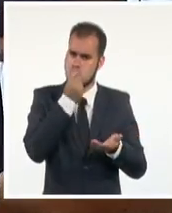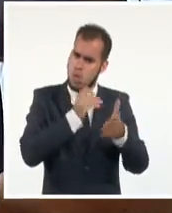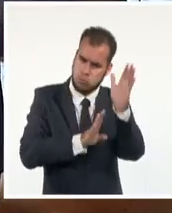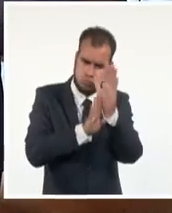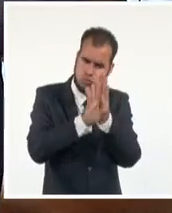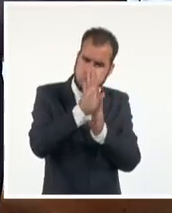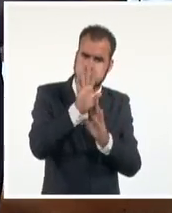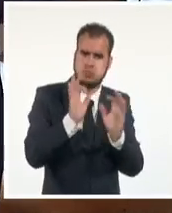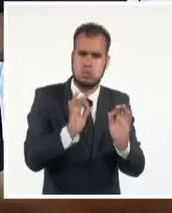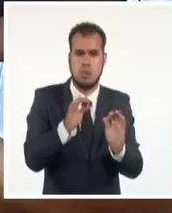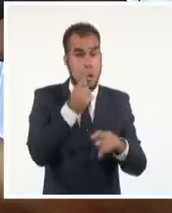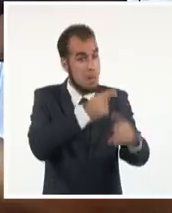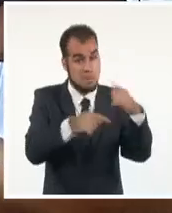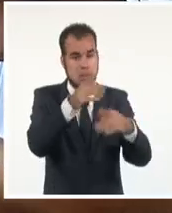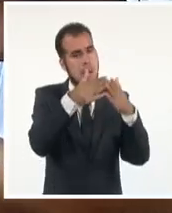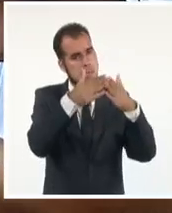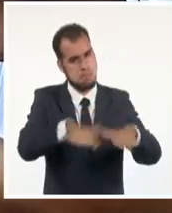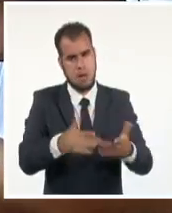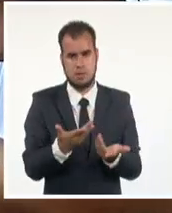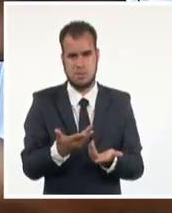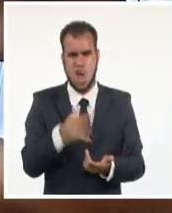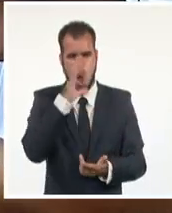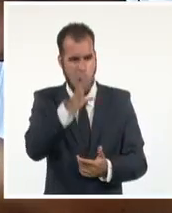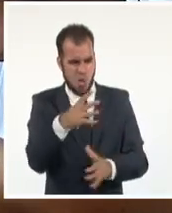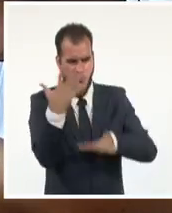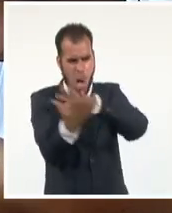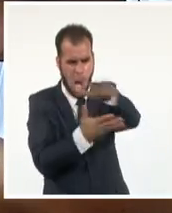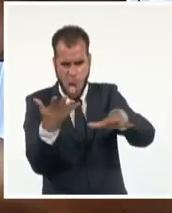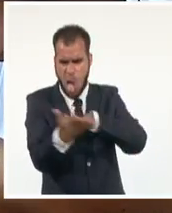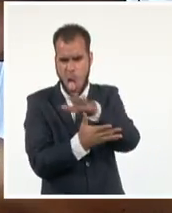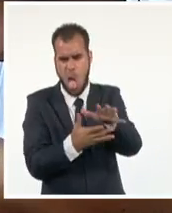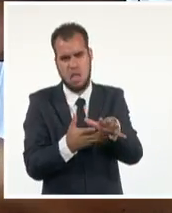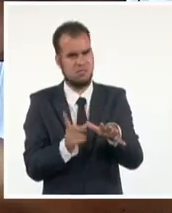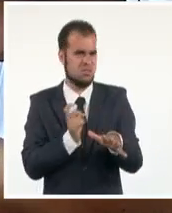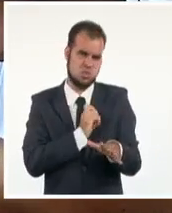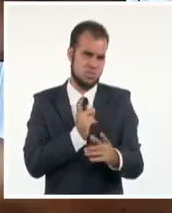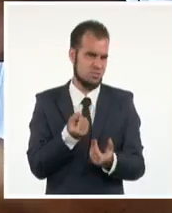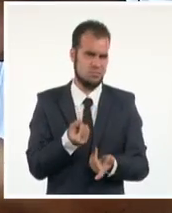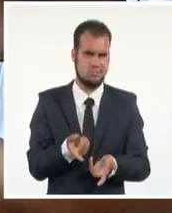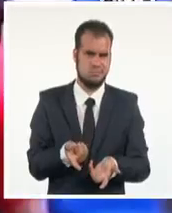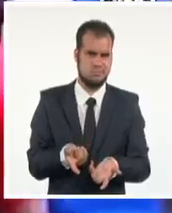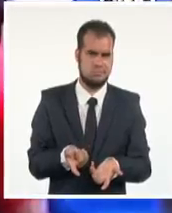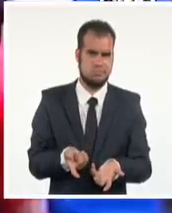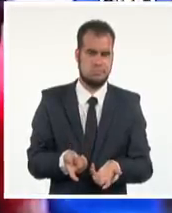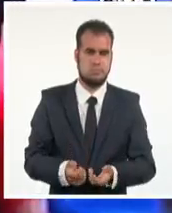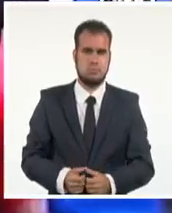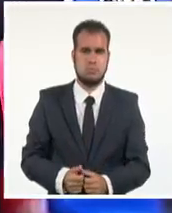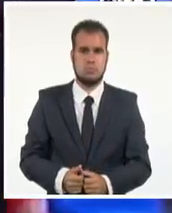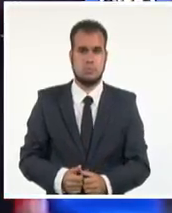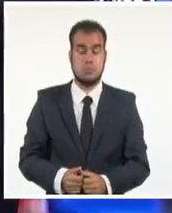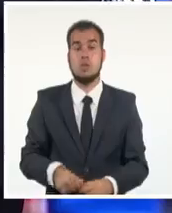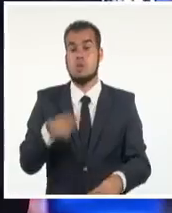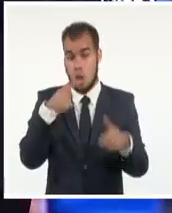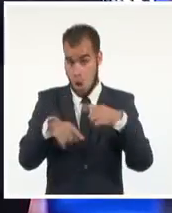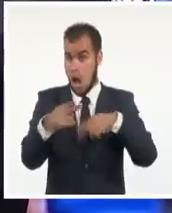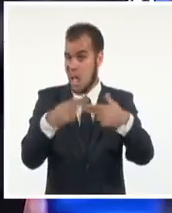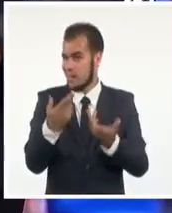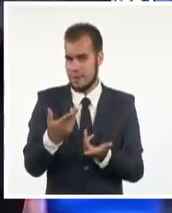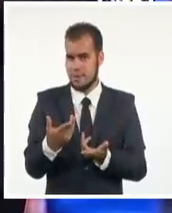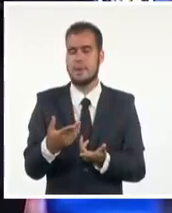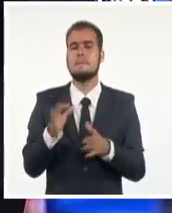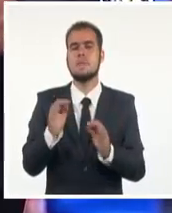Gaddafi. Le articularon un corredor aéreo para apoyar la intervención y por ahí mismo le entraron los bombardeos que hasta hoy no han hecho otra cosa